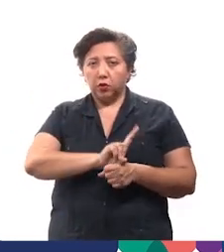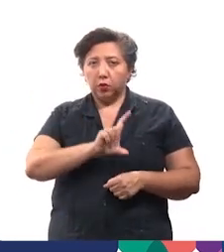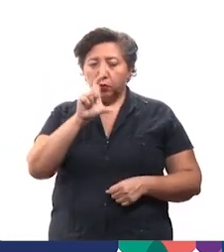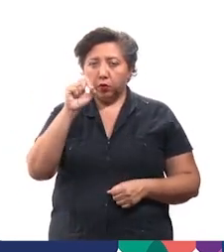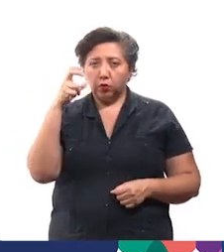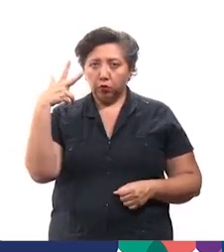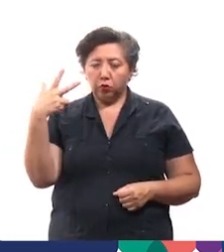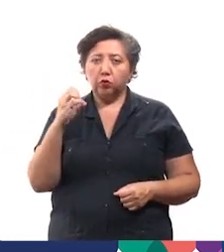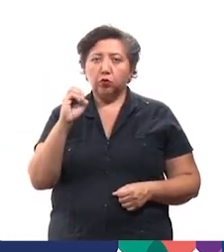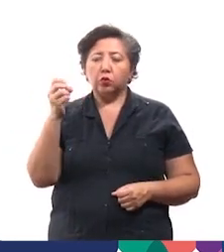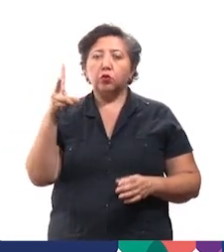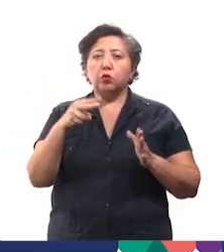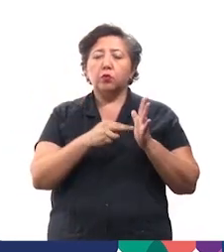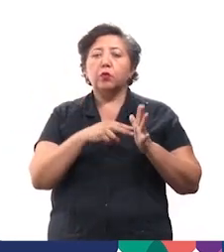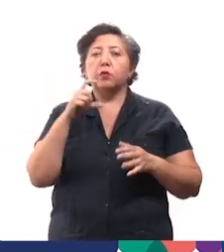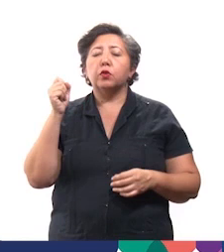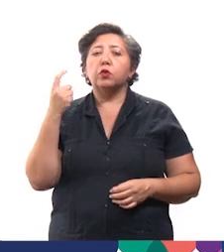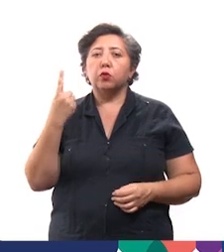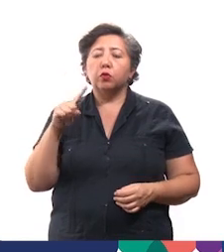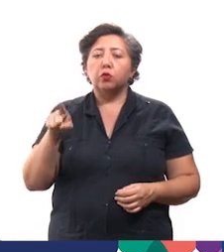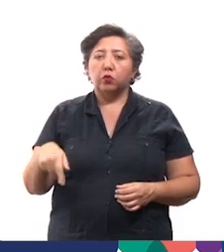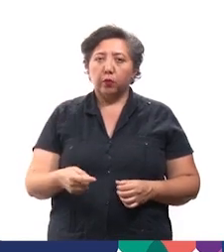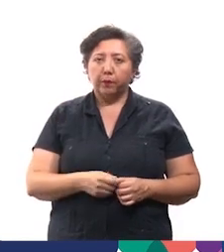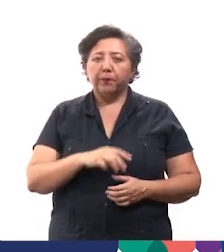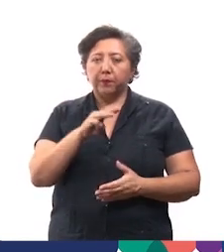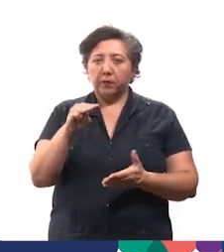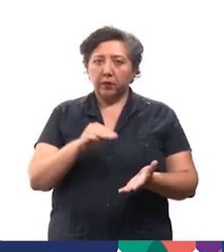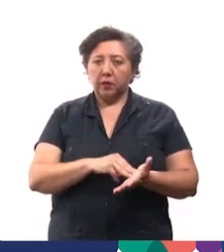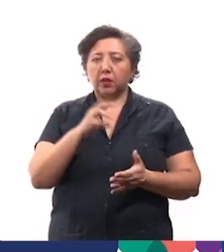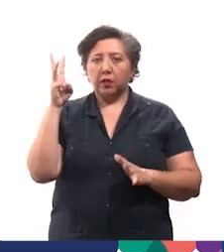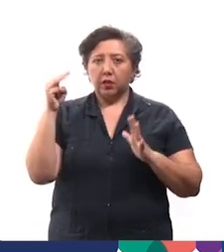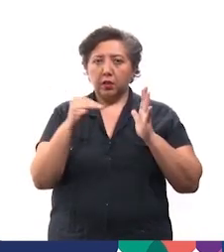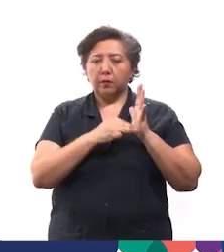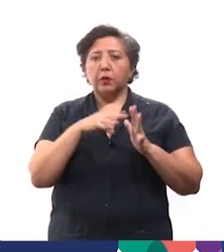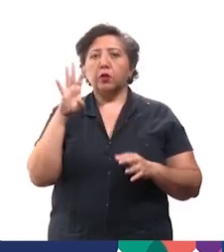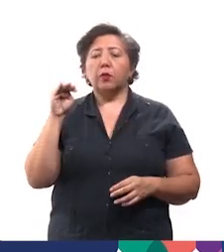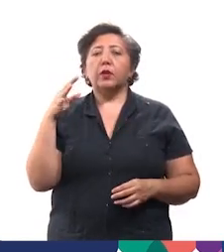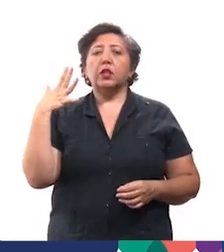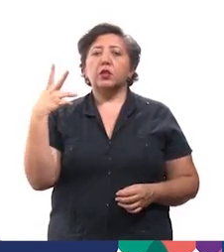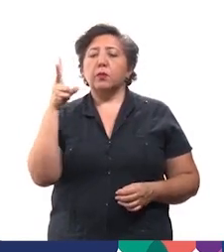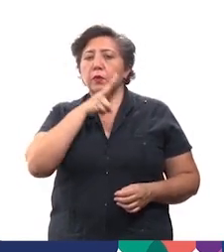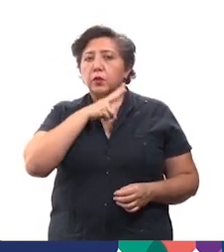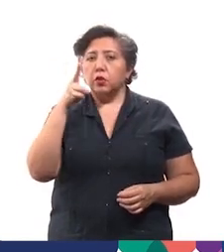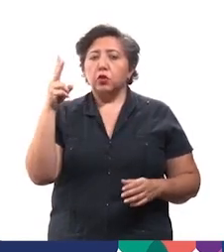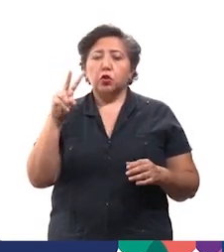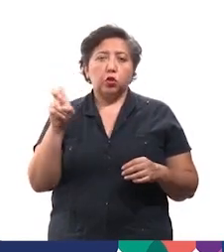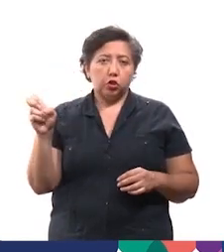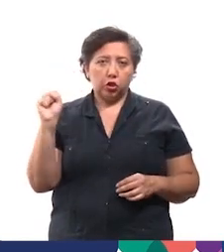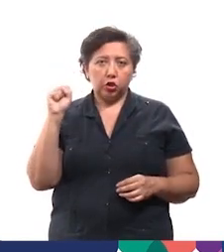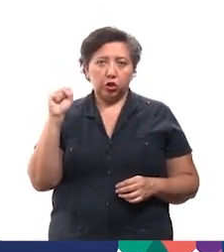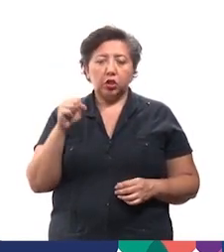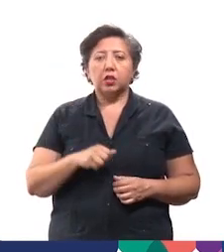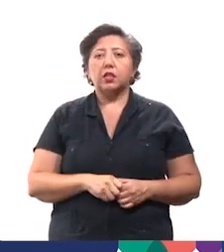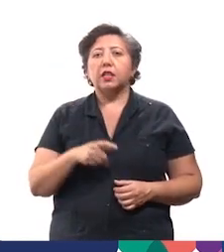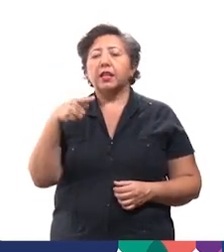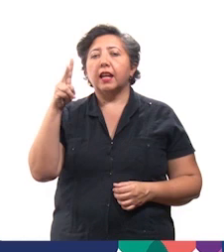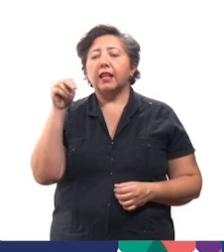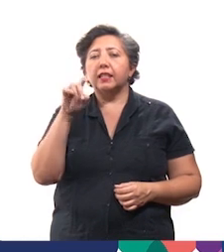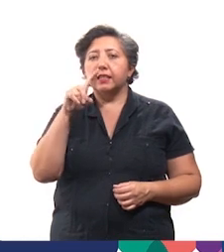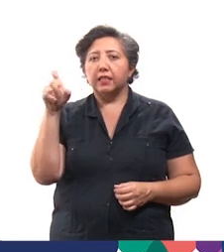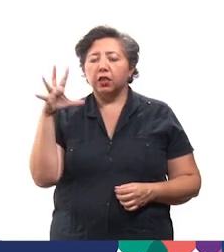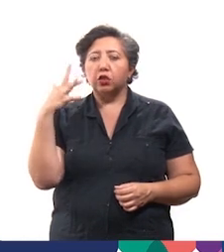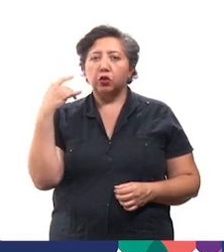28 de octubre del 2021 son Mérida 3.095, Valladolid 260,